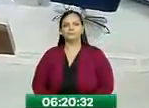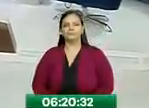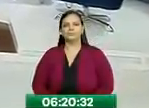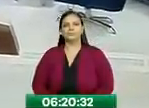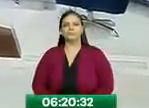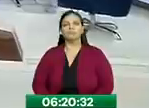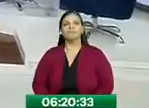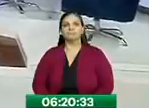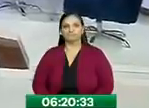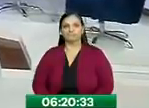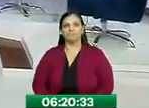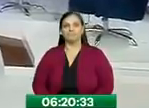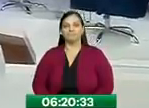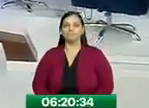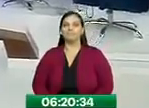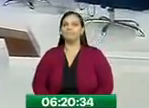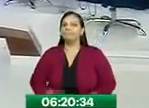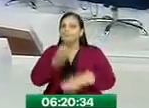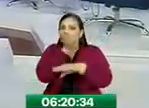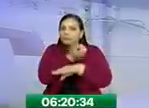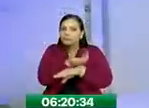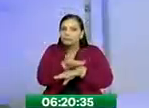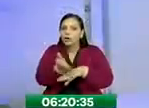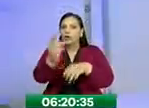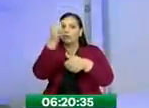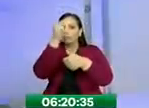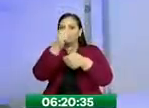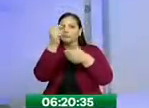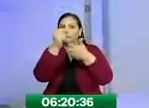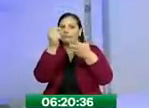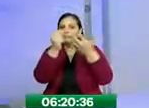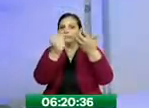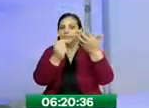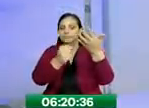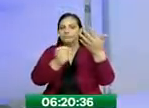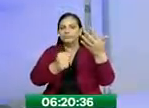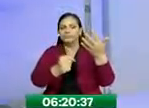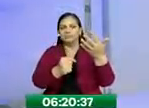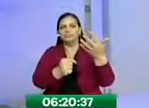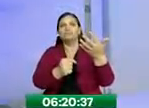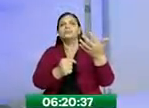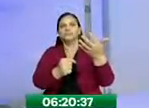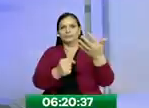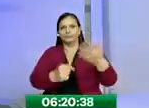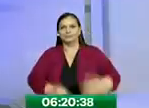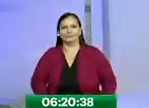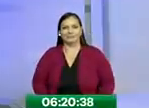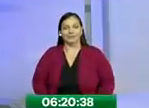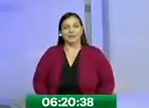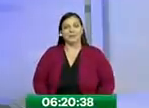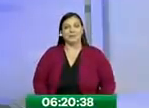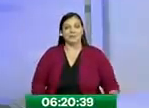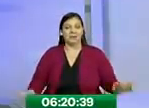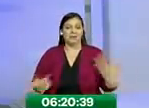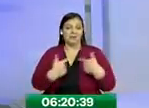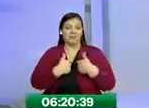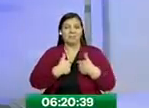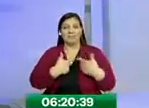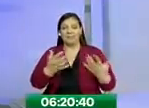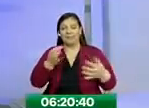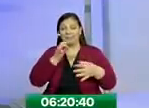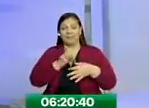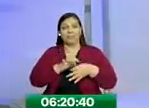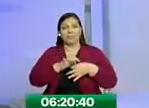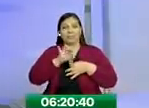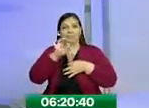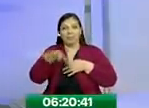Muy bien, ahí estaban entonces las recomendaciones del caso y cómo y dónde está este virus, dónde se encuentra. Y tal como lo decía la nota, se